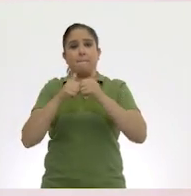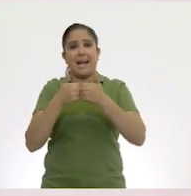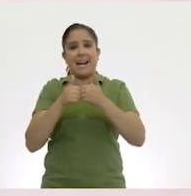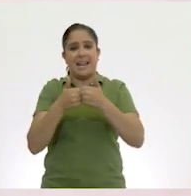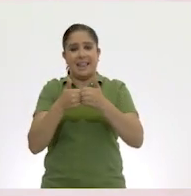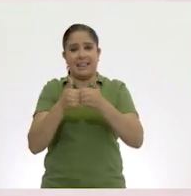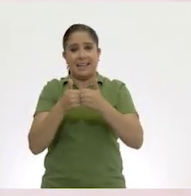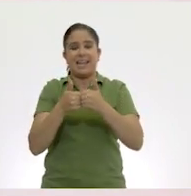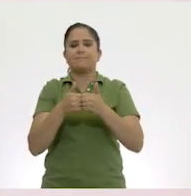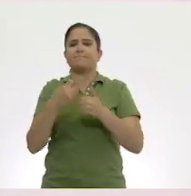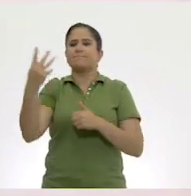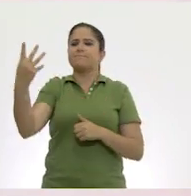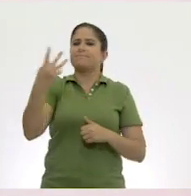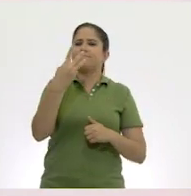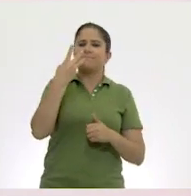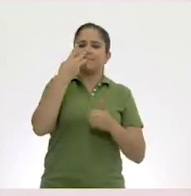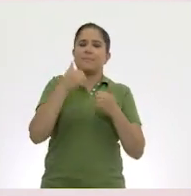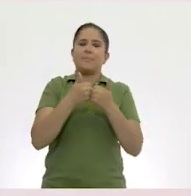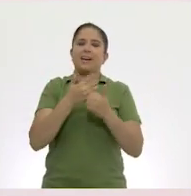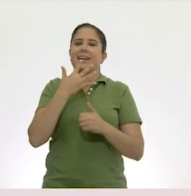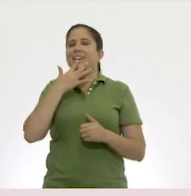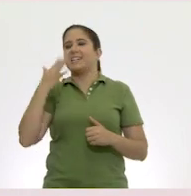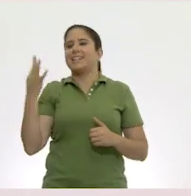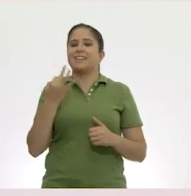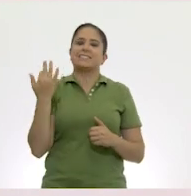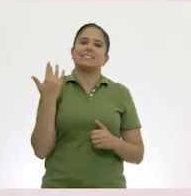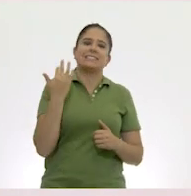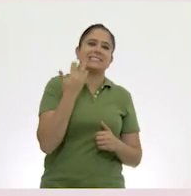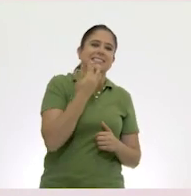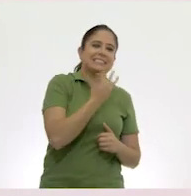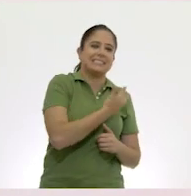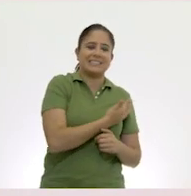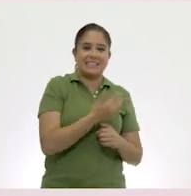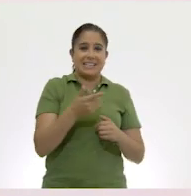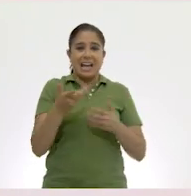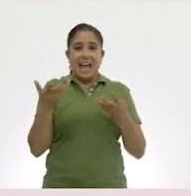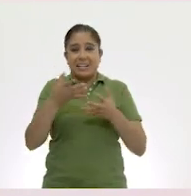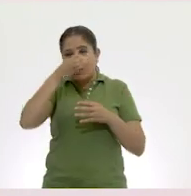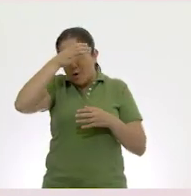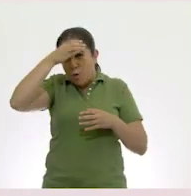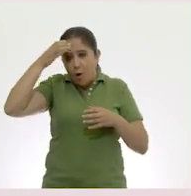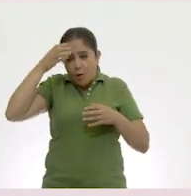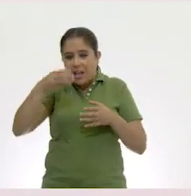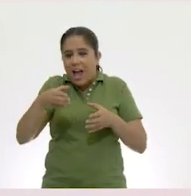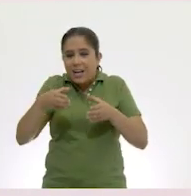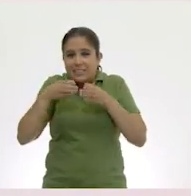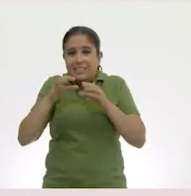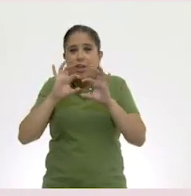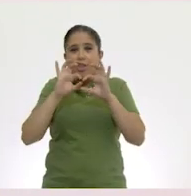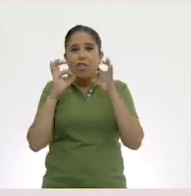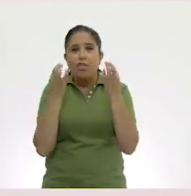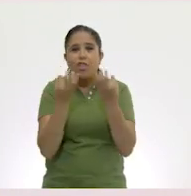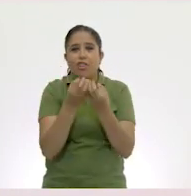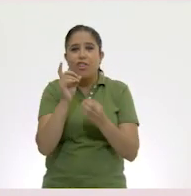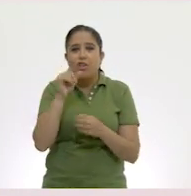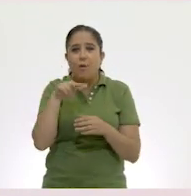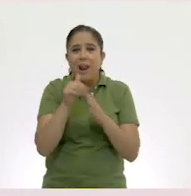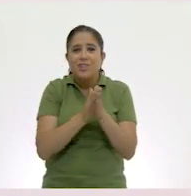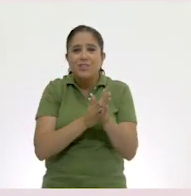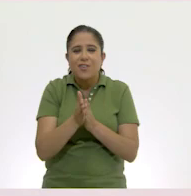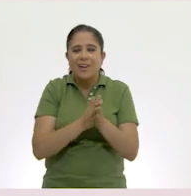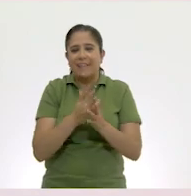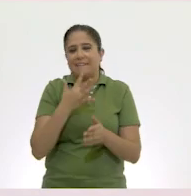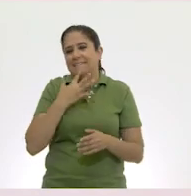rico está de llegar el olor al pan hay delicioso hacen unas conchas y unas donas de chocolate una